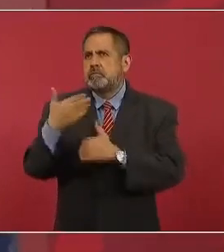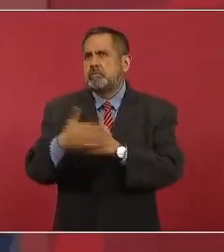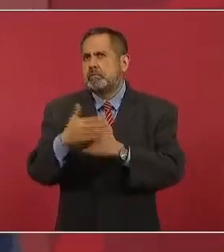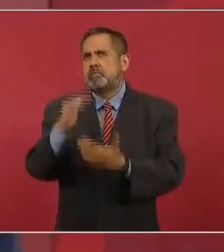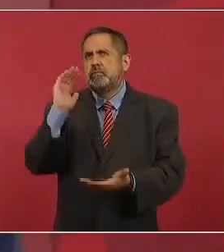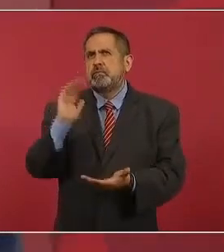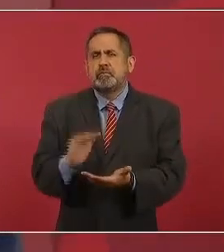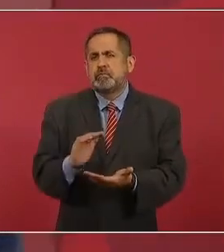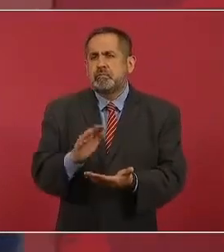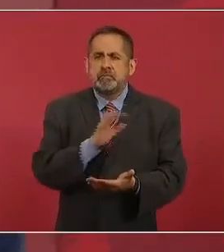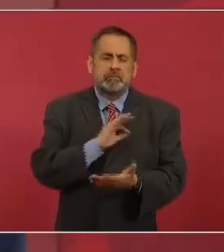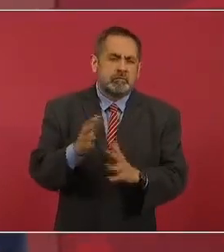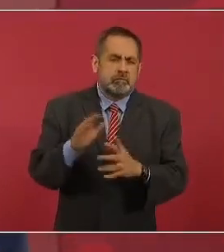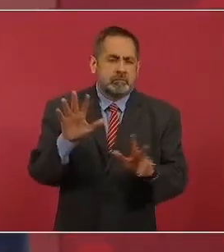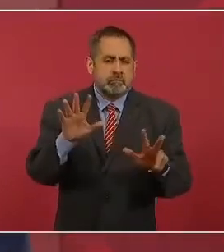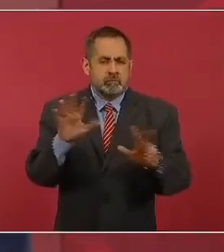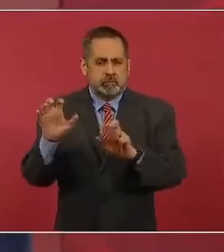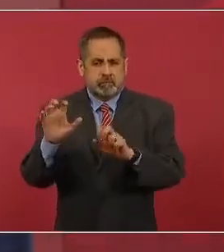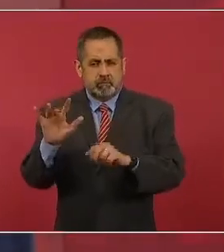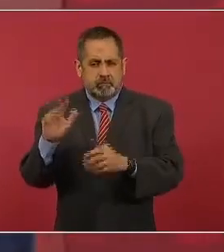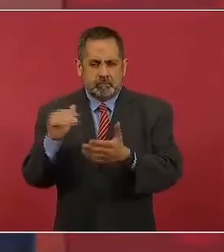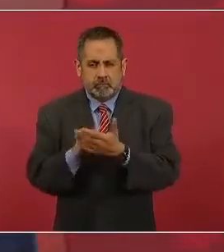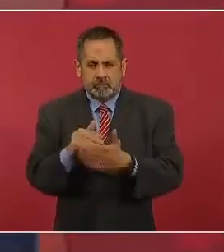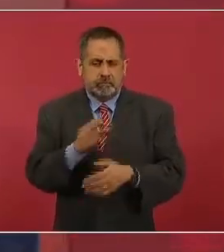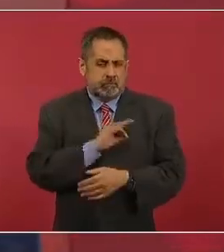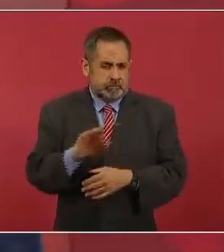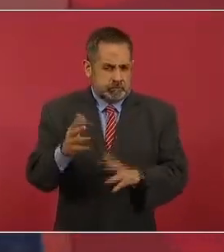va a disminuir a 850,000,